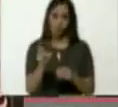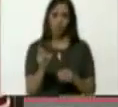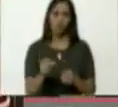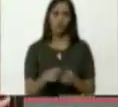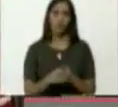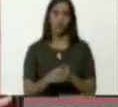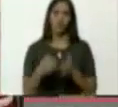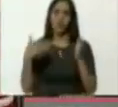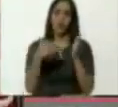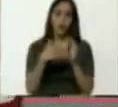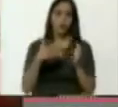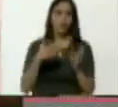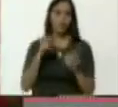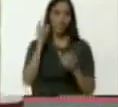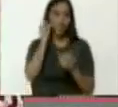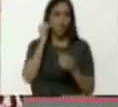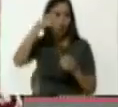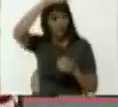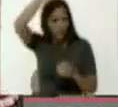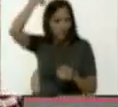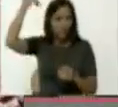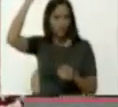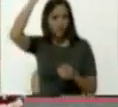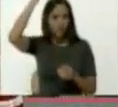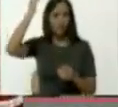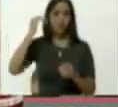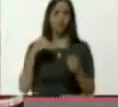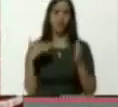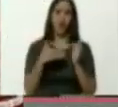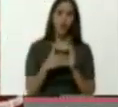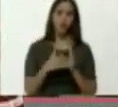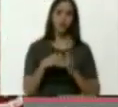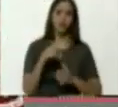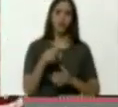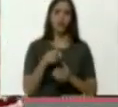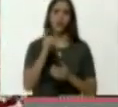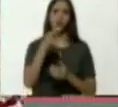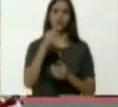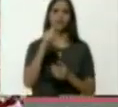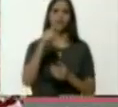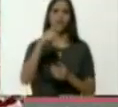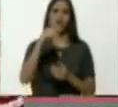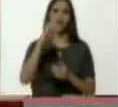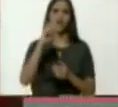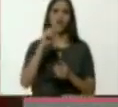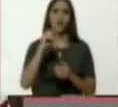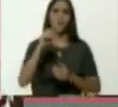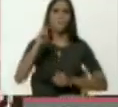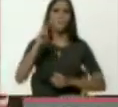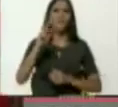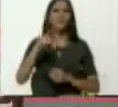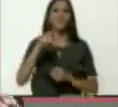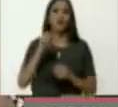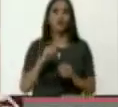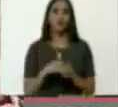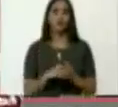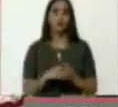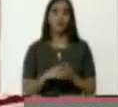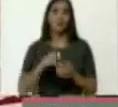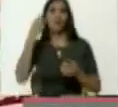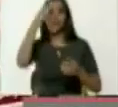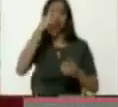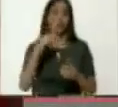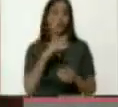Piedra Córdoba, ¿verdad? En contra de Gustavo Petro, etcétera, etcétera. En México no